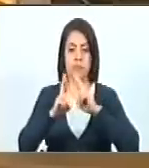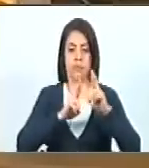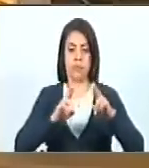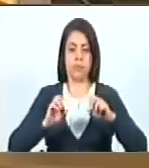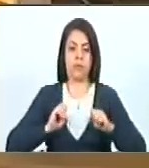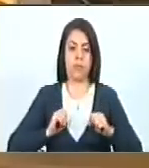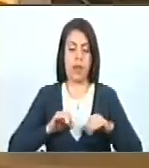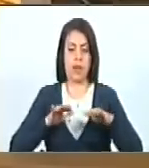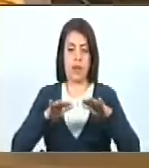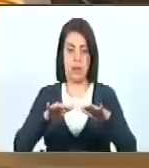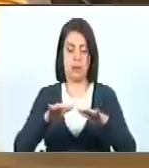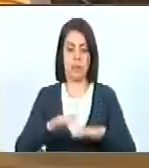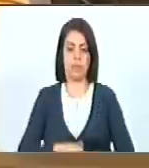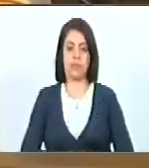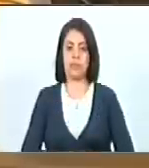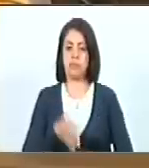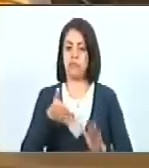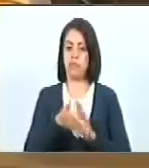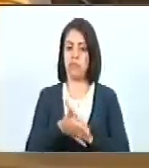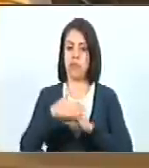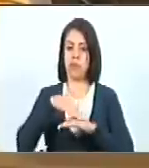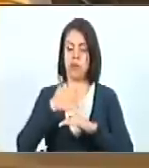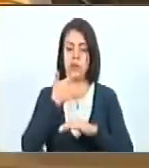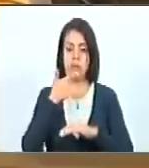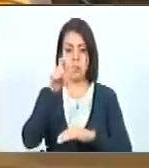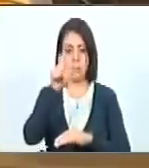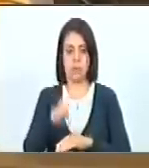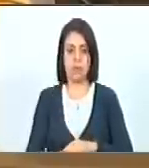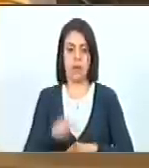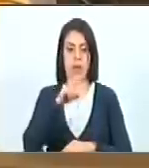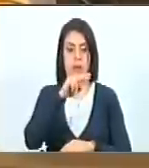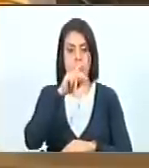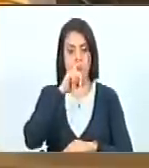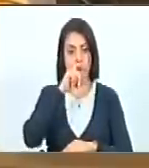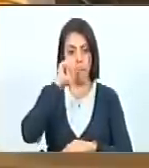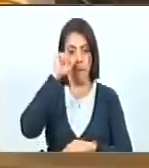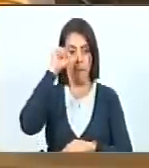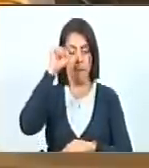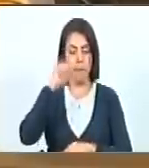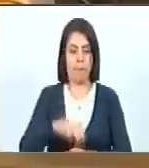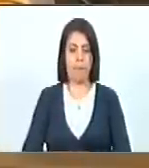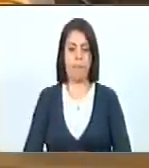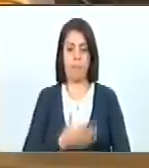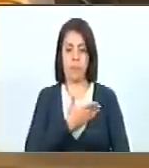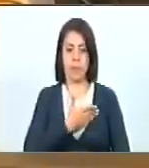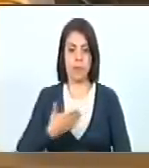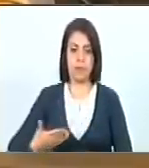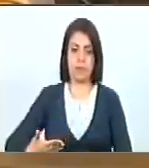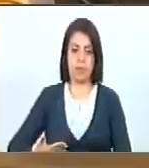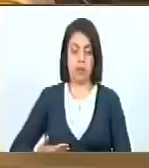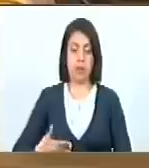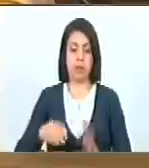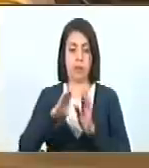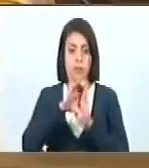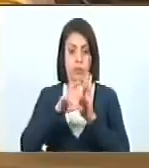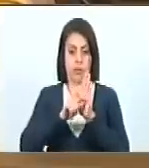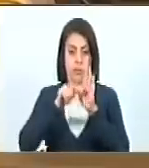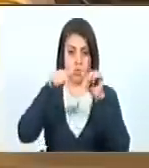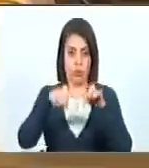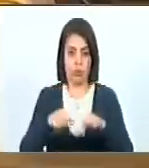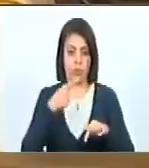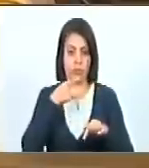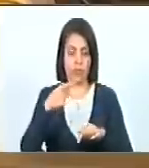Relaciones Exteriores, mediante la cual el ciudadano Nicolás Maduro Moros, presidente constitucional de la